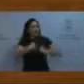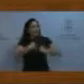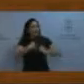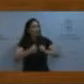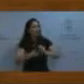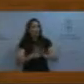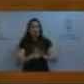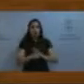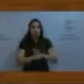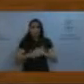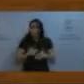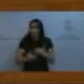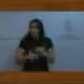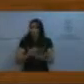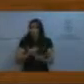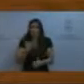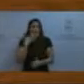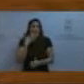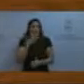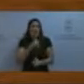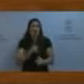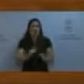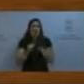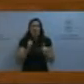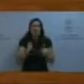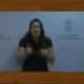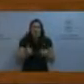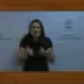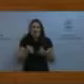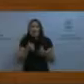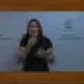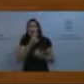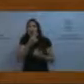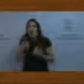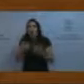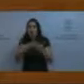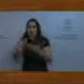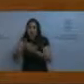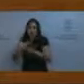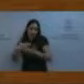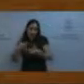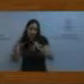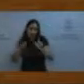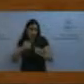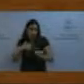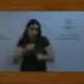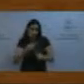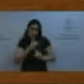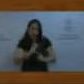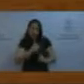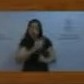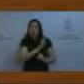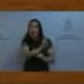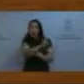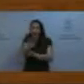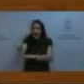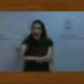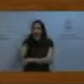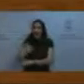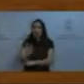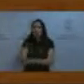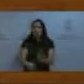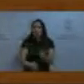un procedimiento inusual empiezan a filtrar ustedes a los medios de comunicación, no a nosotros, cartas o